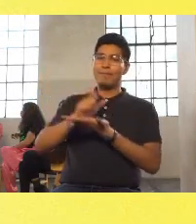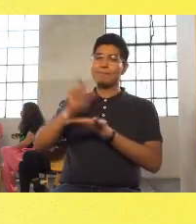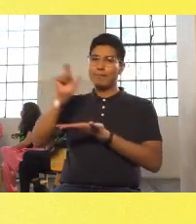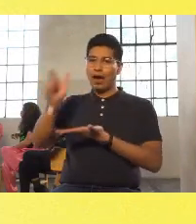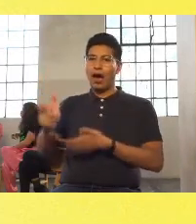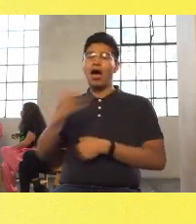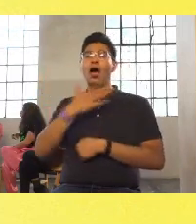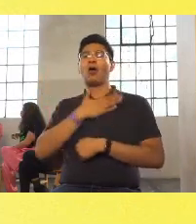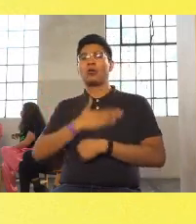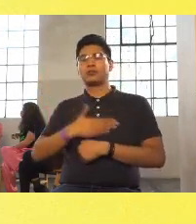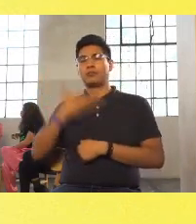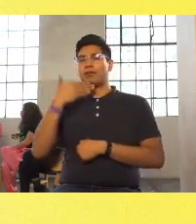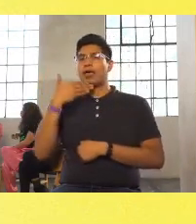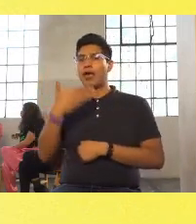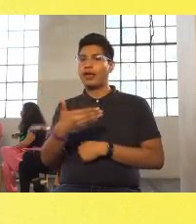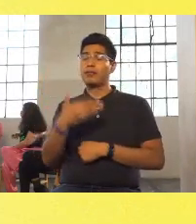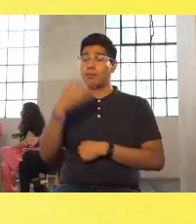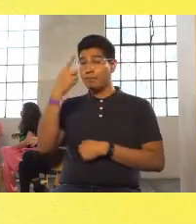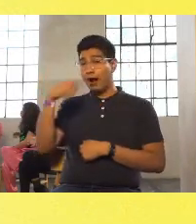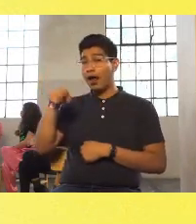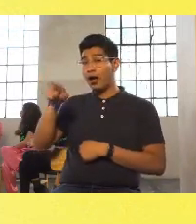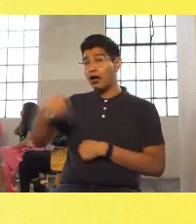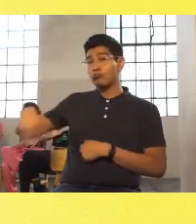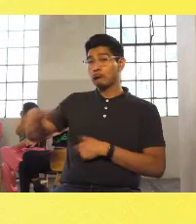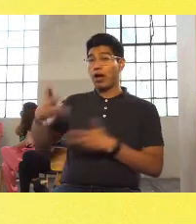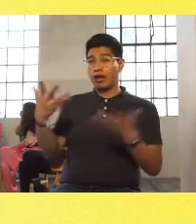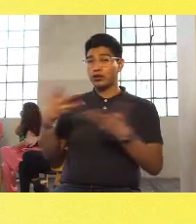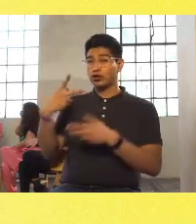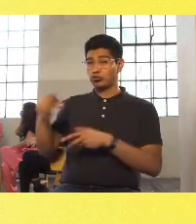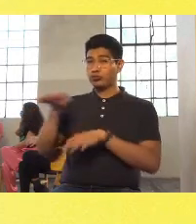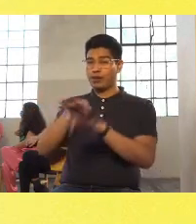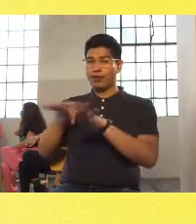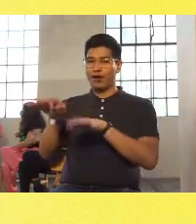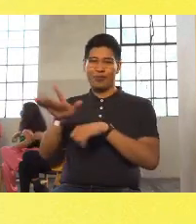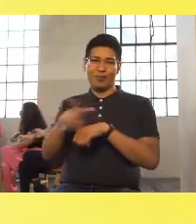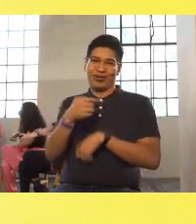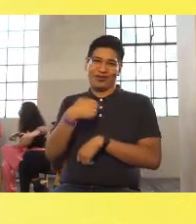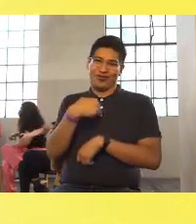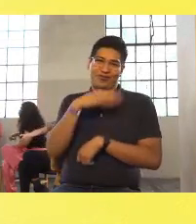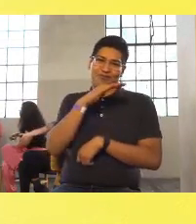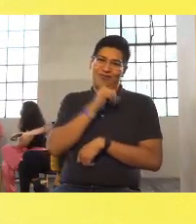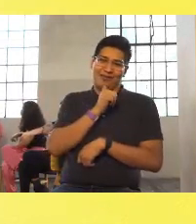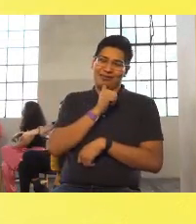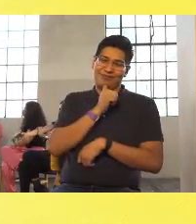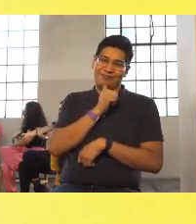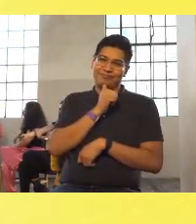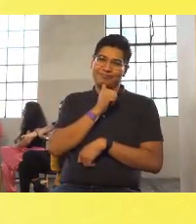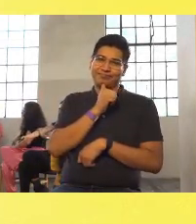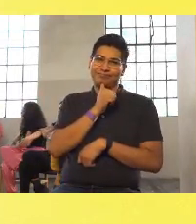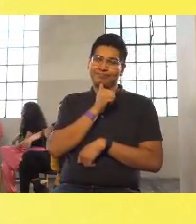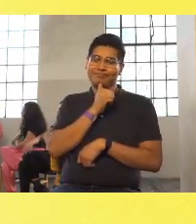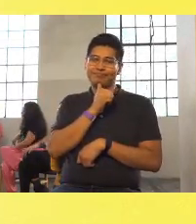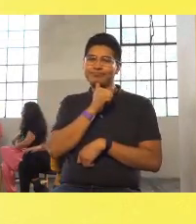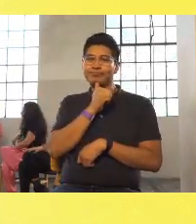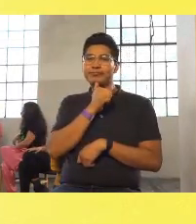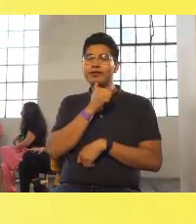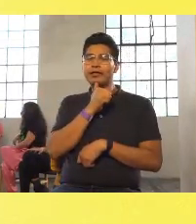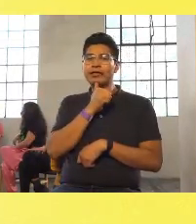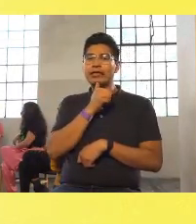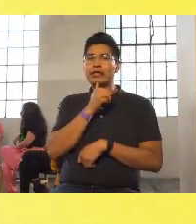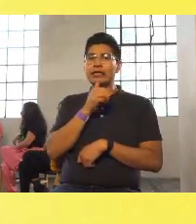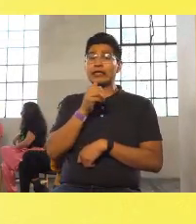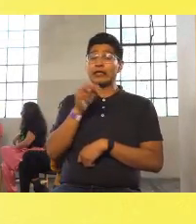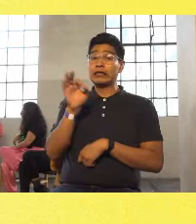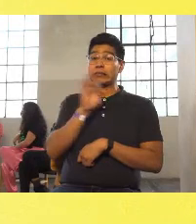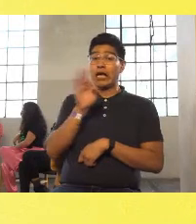salario justo y que puedan hacer eso de tiempo completo, porque me queda claro que yo no lo voy a poder hacer, sería ilegal, ¿no? Pero bueno, podría yo sacrificarme para